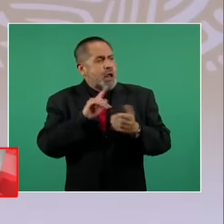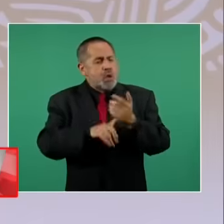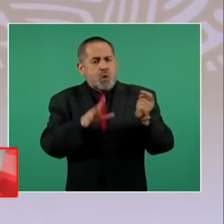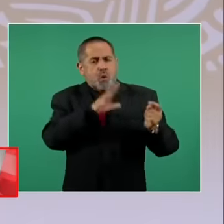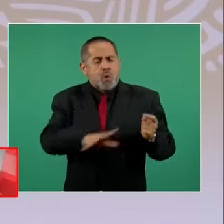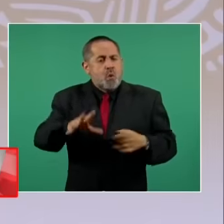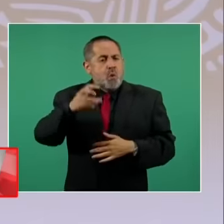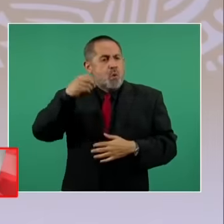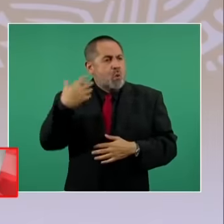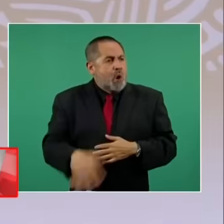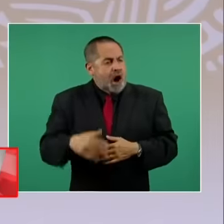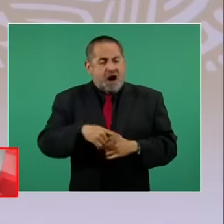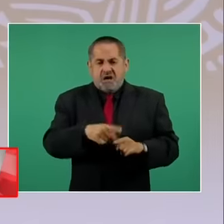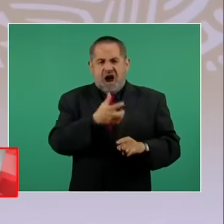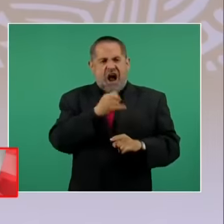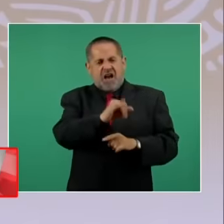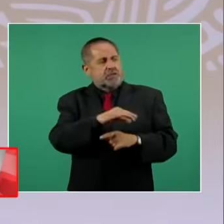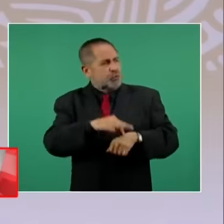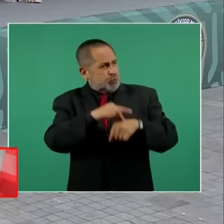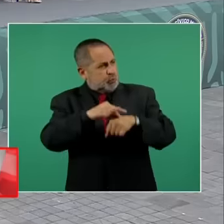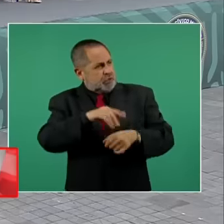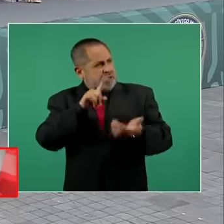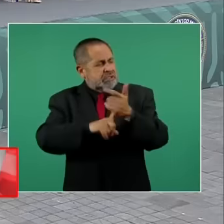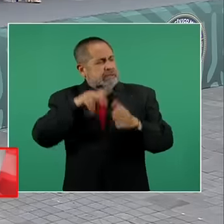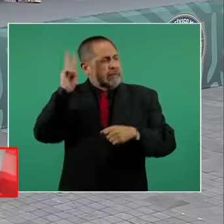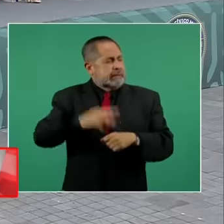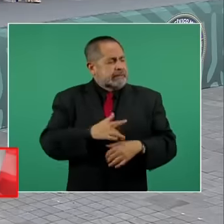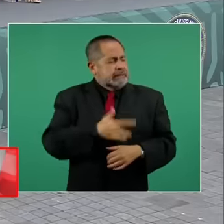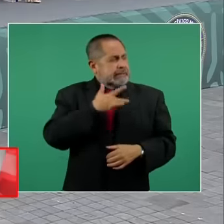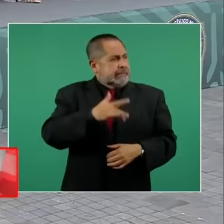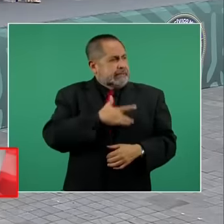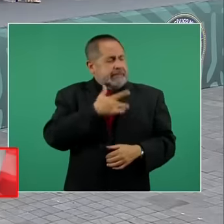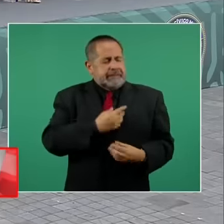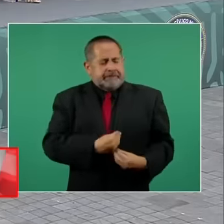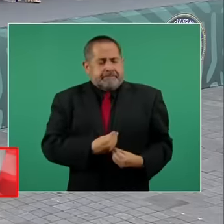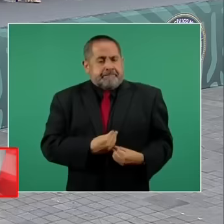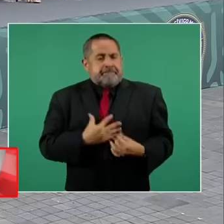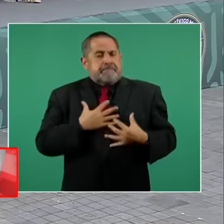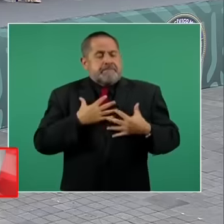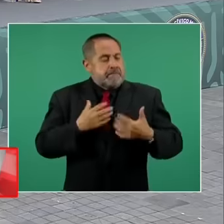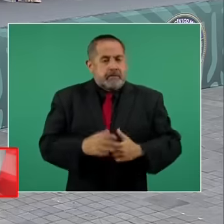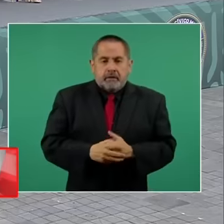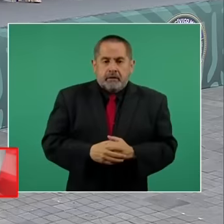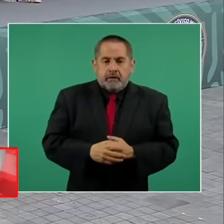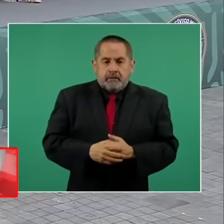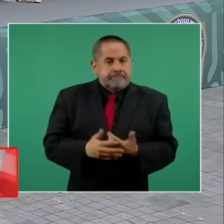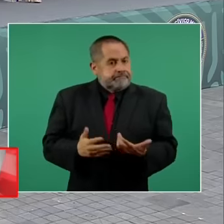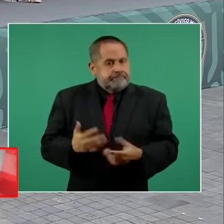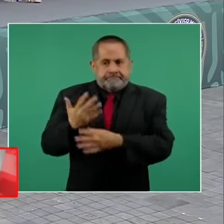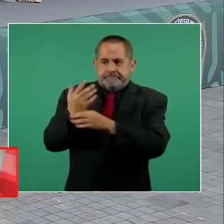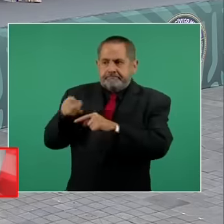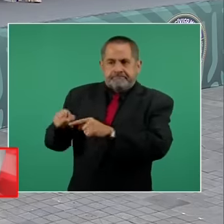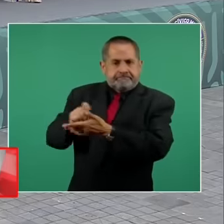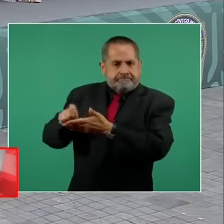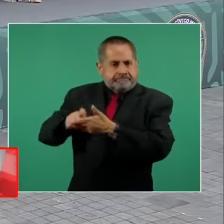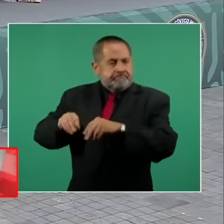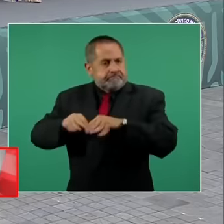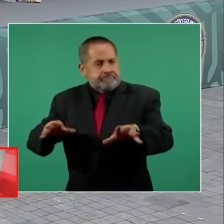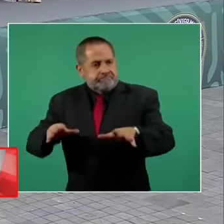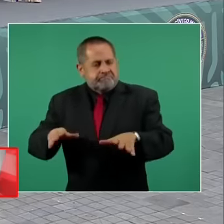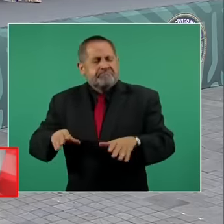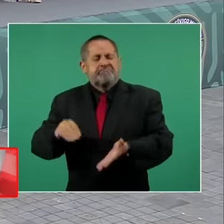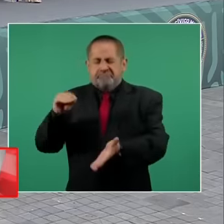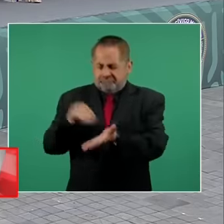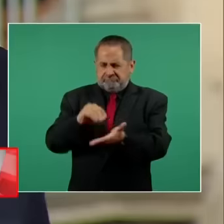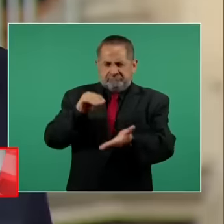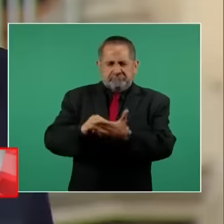medida el orden de lo real y el sentimiento romántico. Desde aquellas palabras hasta hoy, no ha dejado de crecer